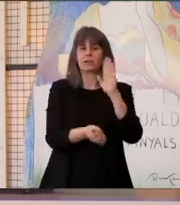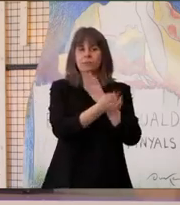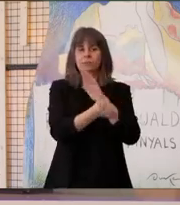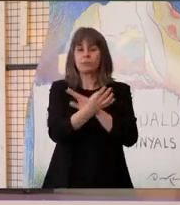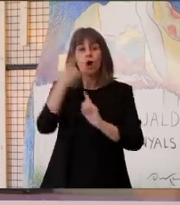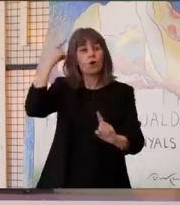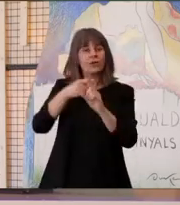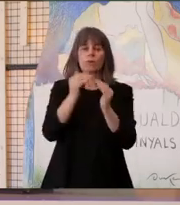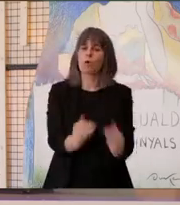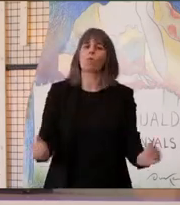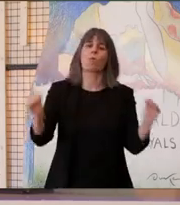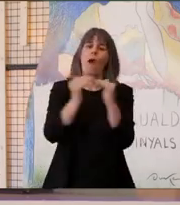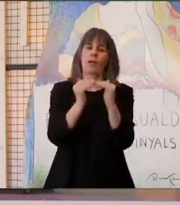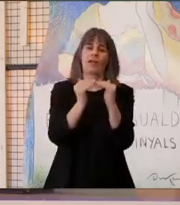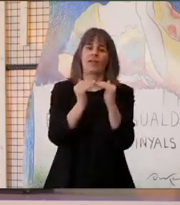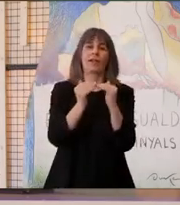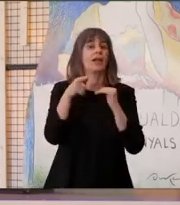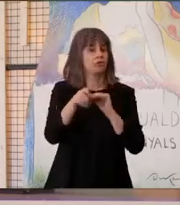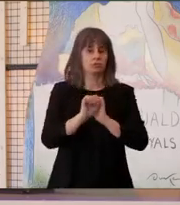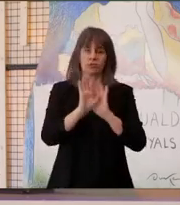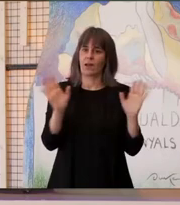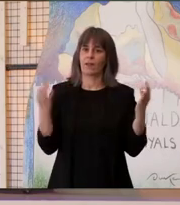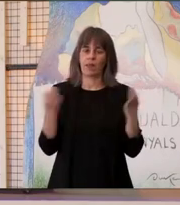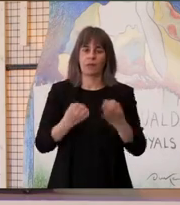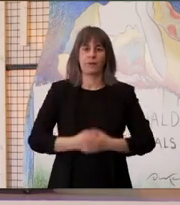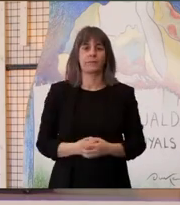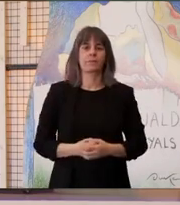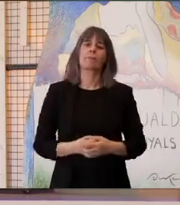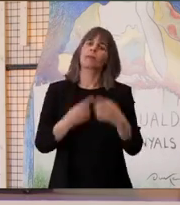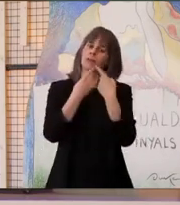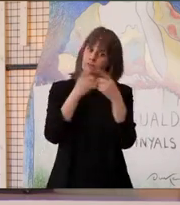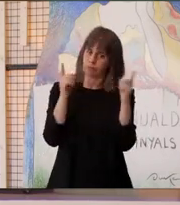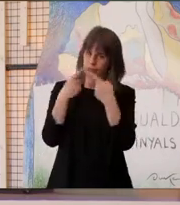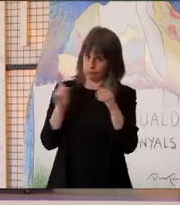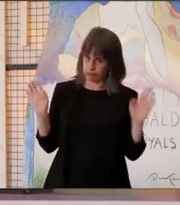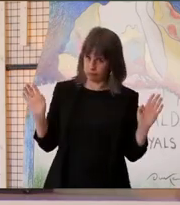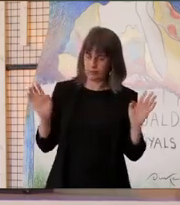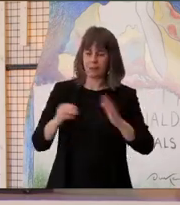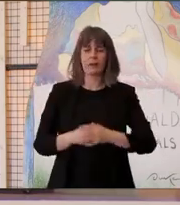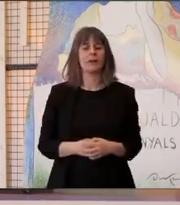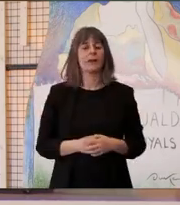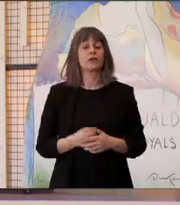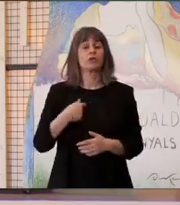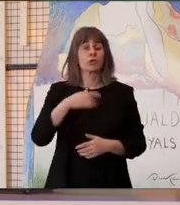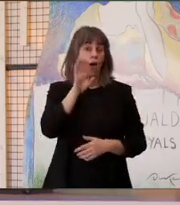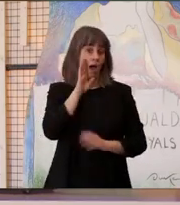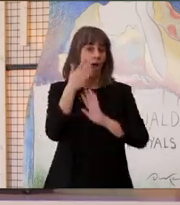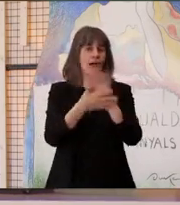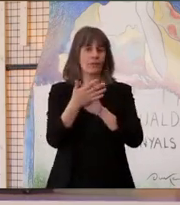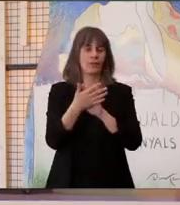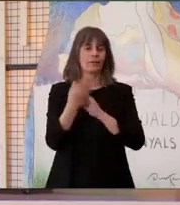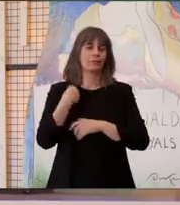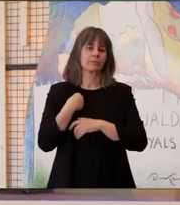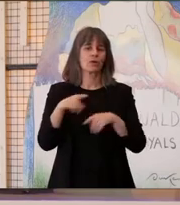igualdad por lo tanto eso lo primero que tiene que quedar claro y hay diferencias clarísimas yo cuando hablaba De no ser